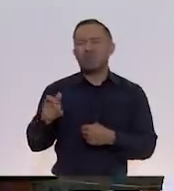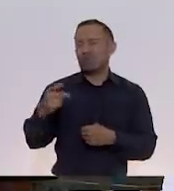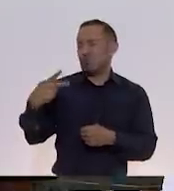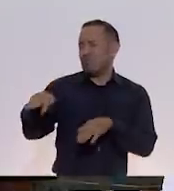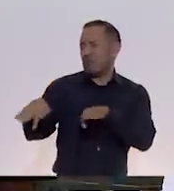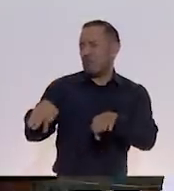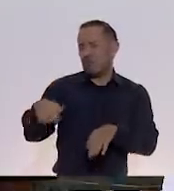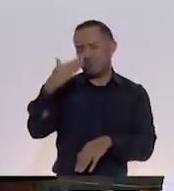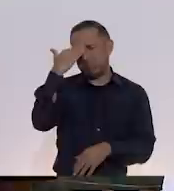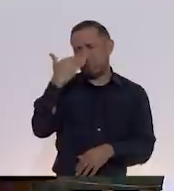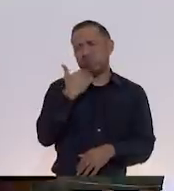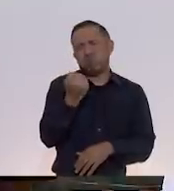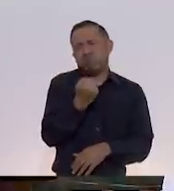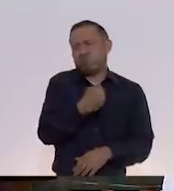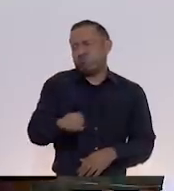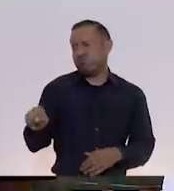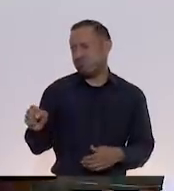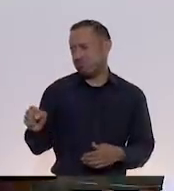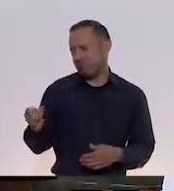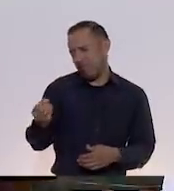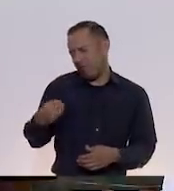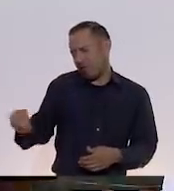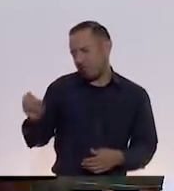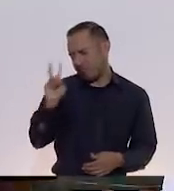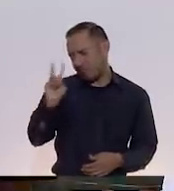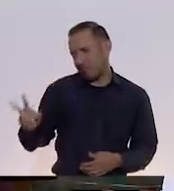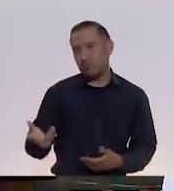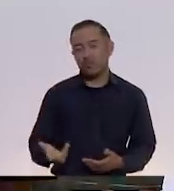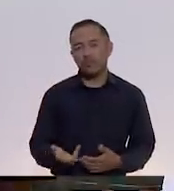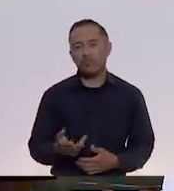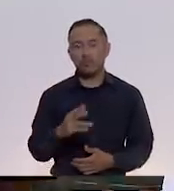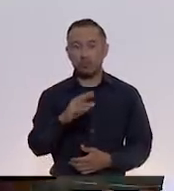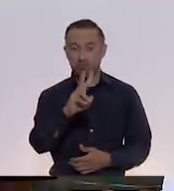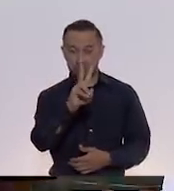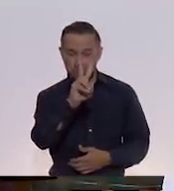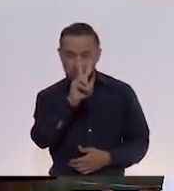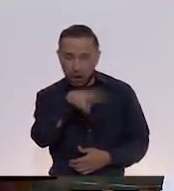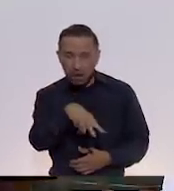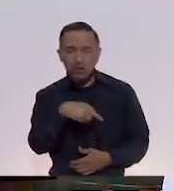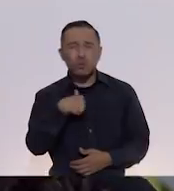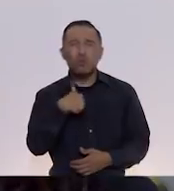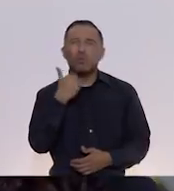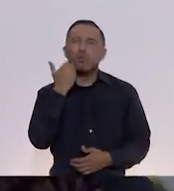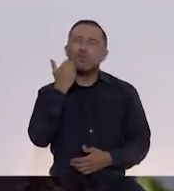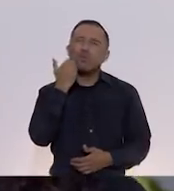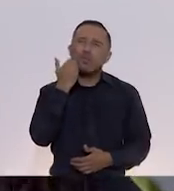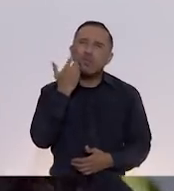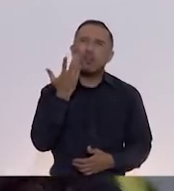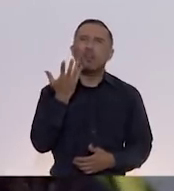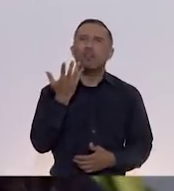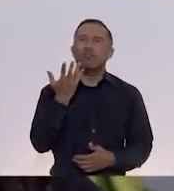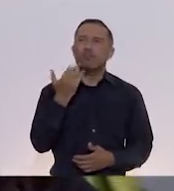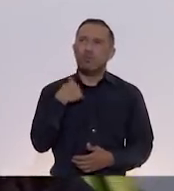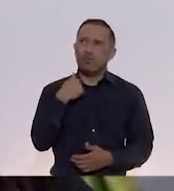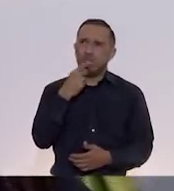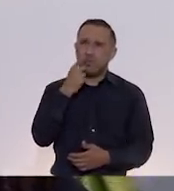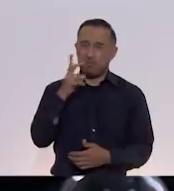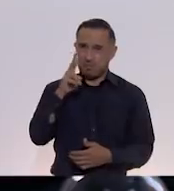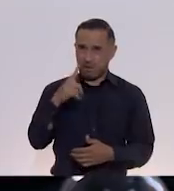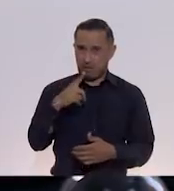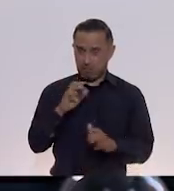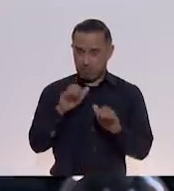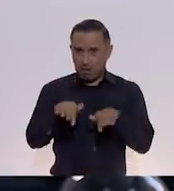haces. Y no me digas que no. En realidad, yo lo único que quiero es que entiendan que mi embarazo no afecta a mi